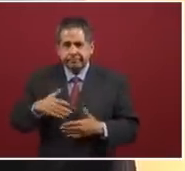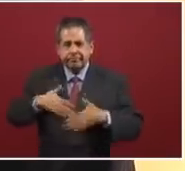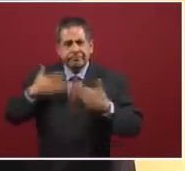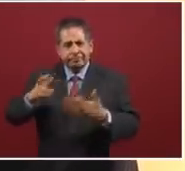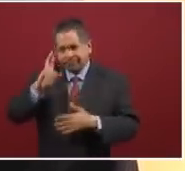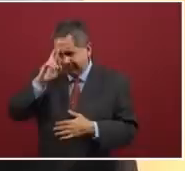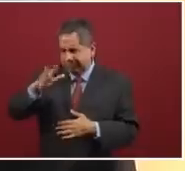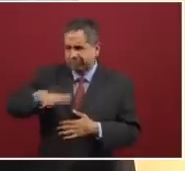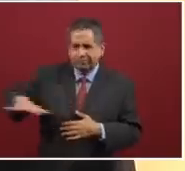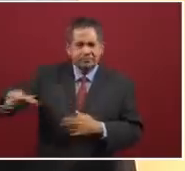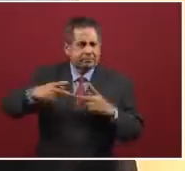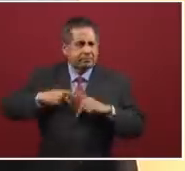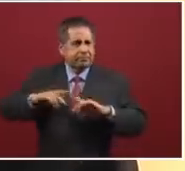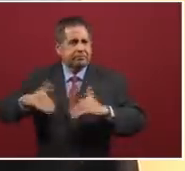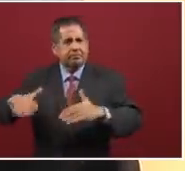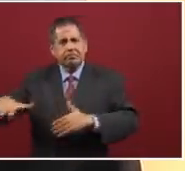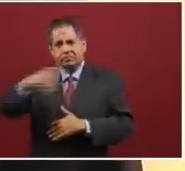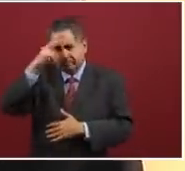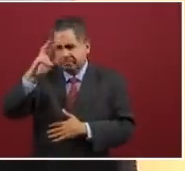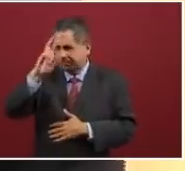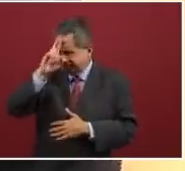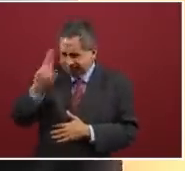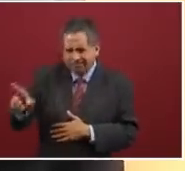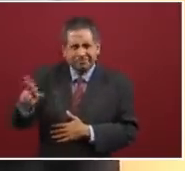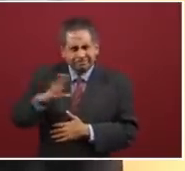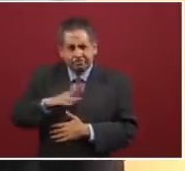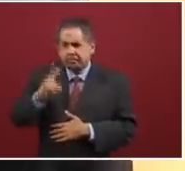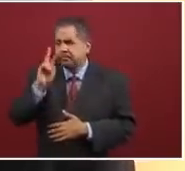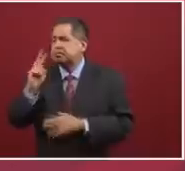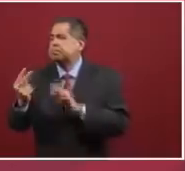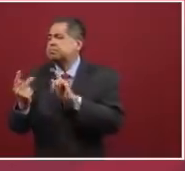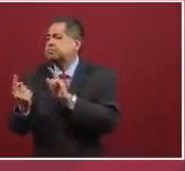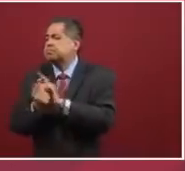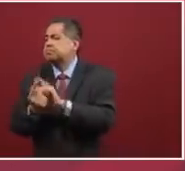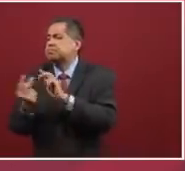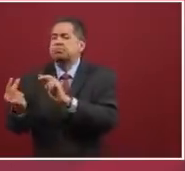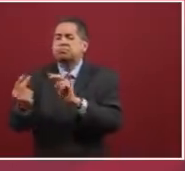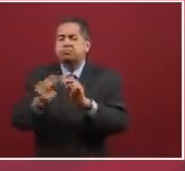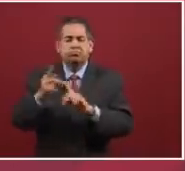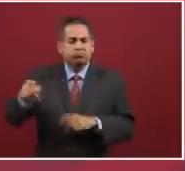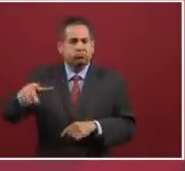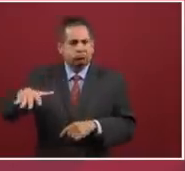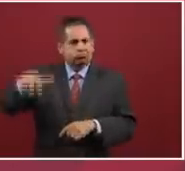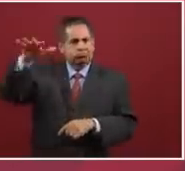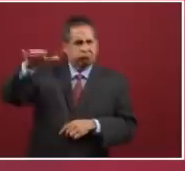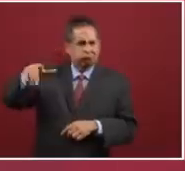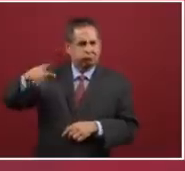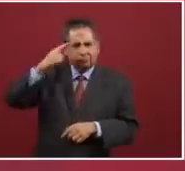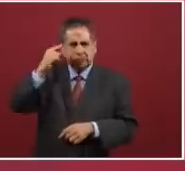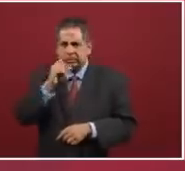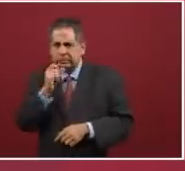respeto al pueblo y verlos a los mexicanos como mayores de edad.